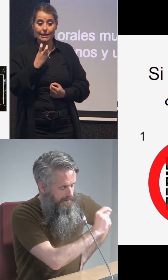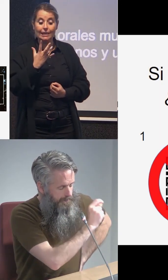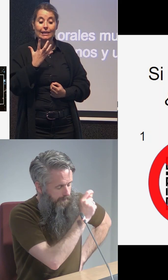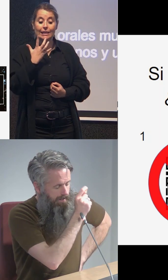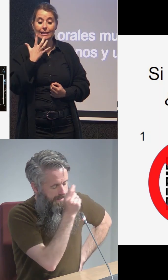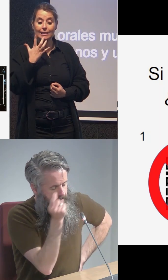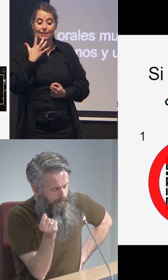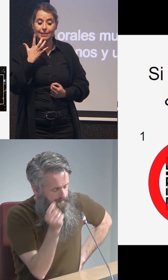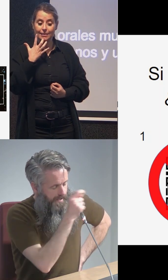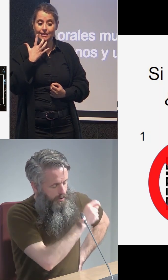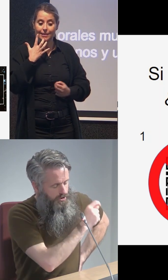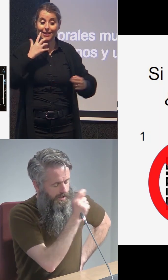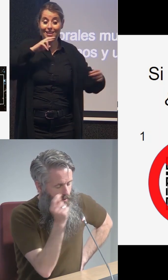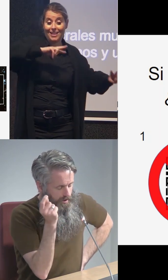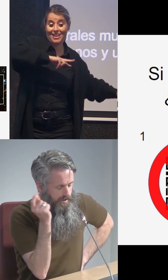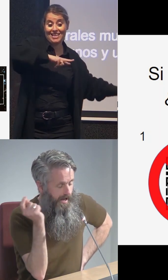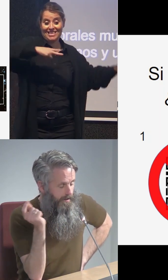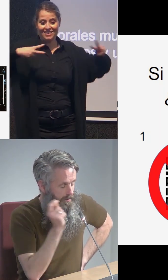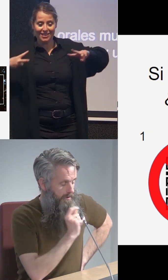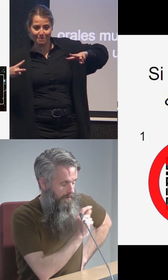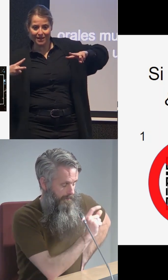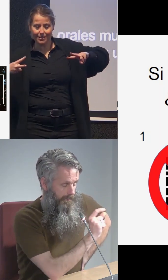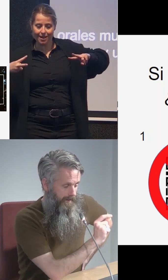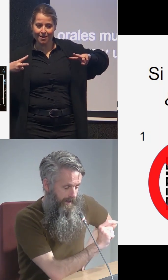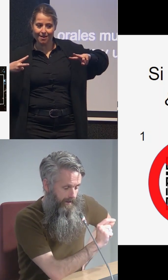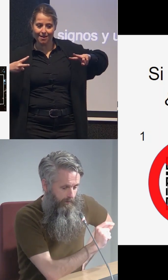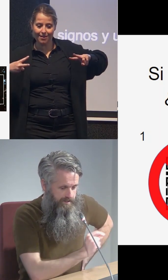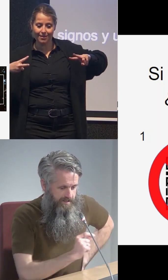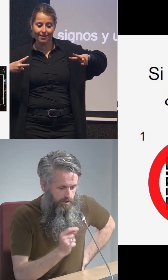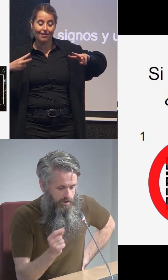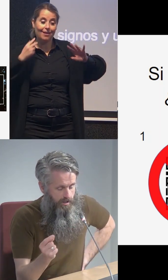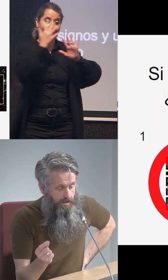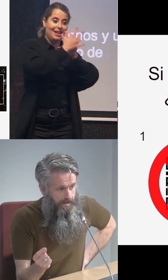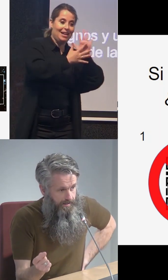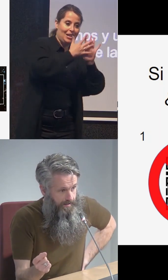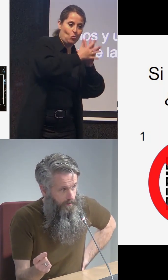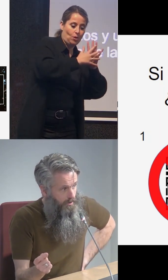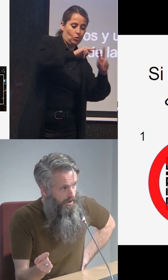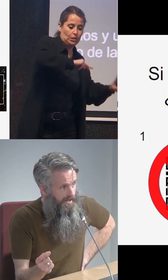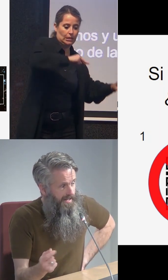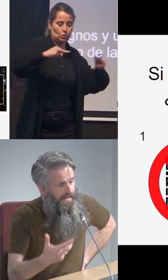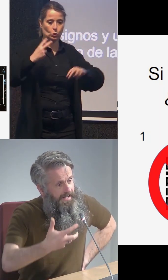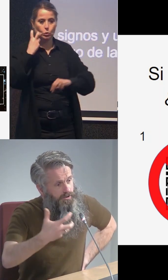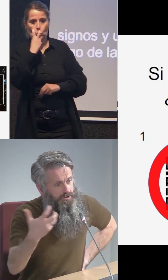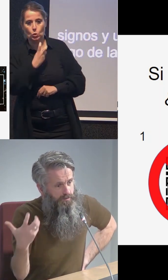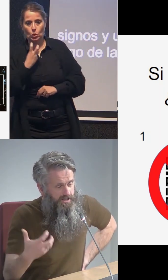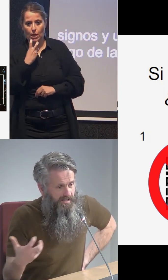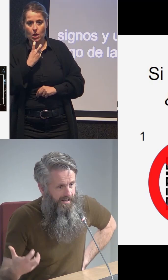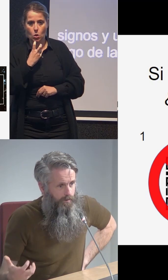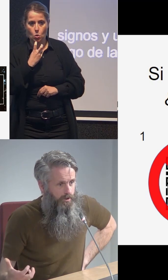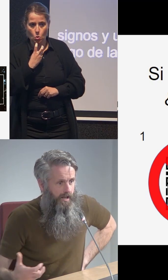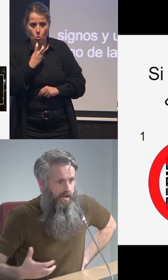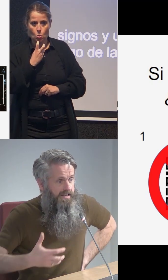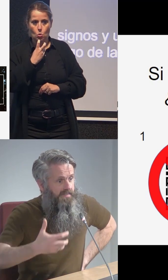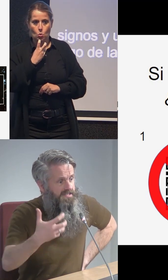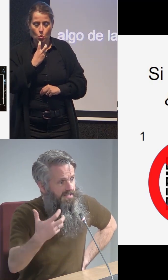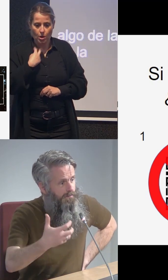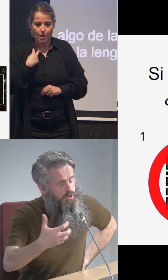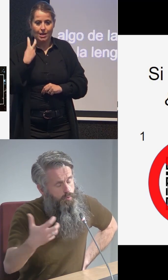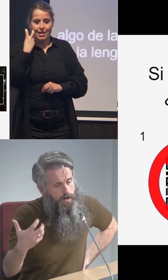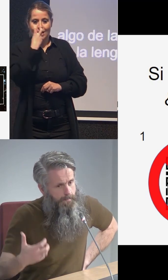intentar interpretar o traducir algo de la lengua de signos a la lengua oral, encontramos que en la lengua